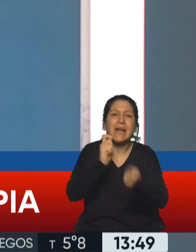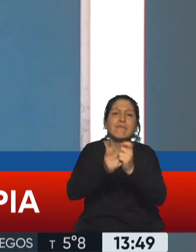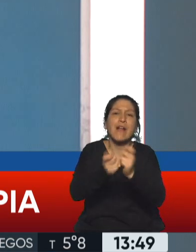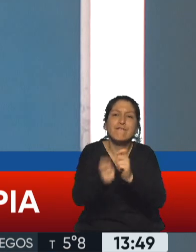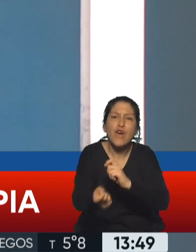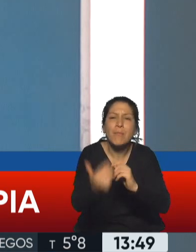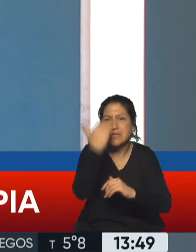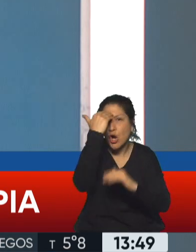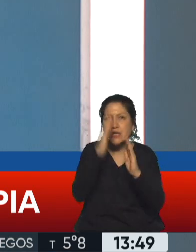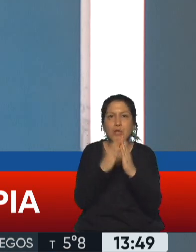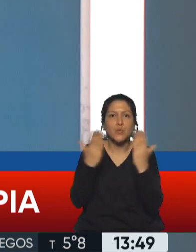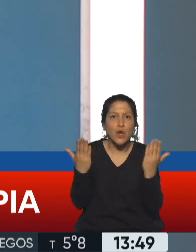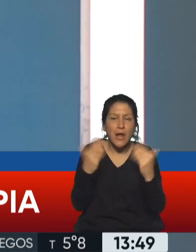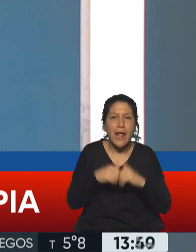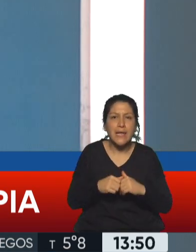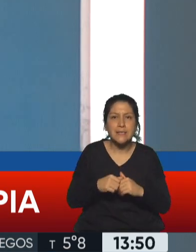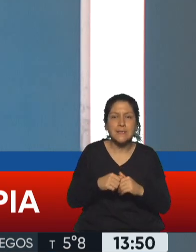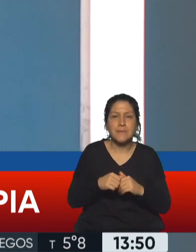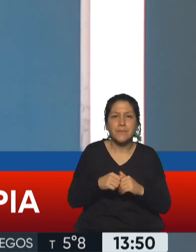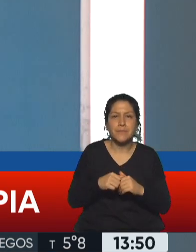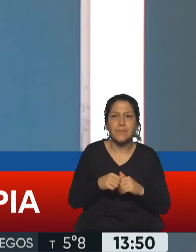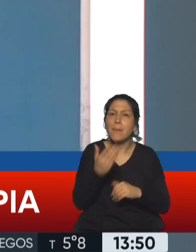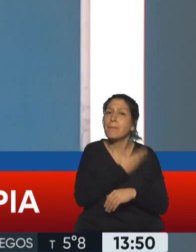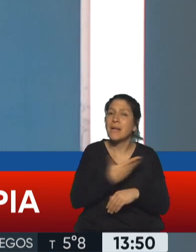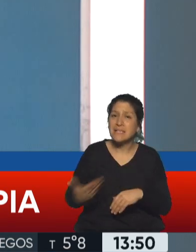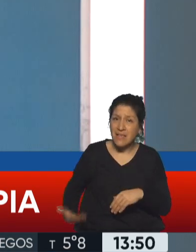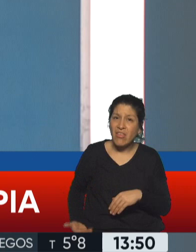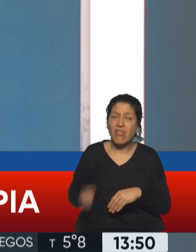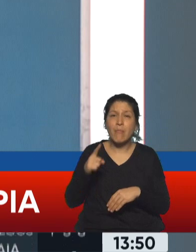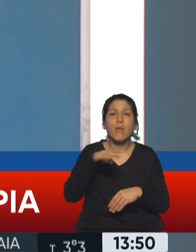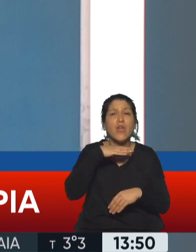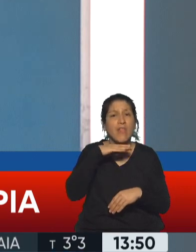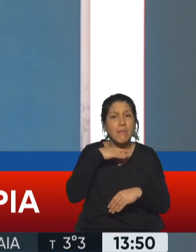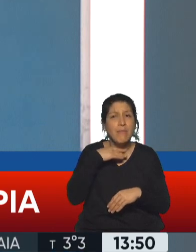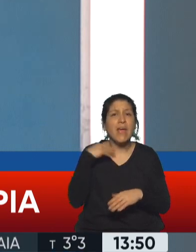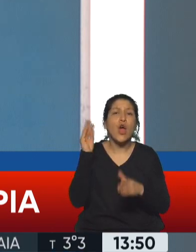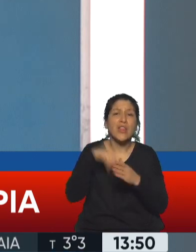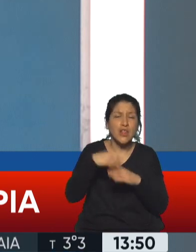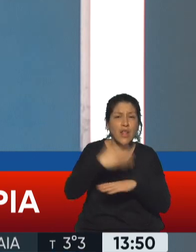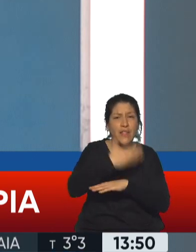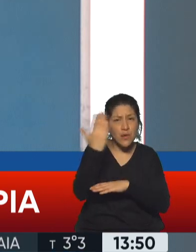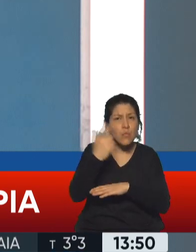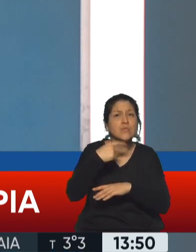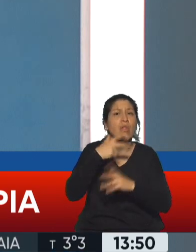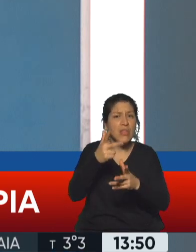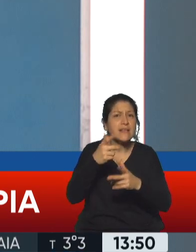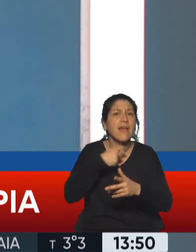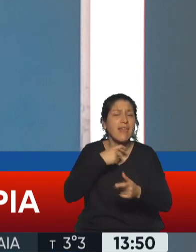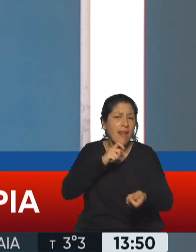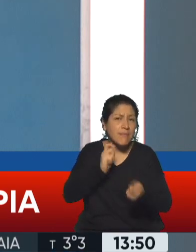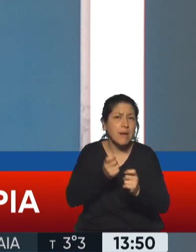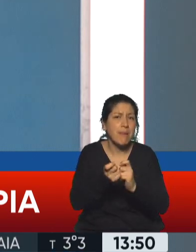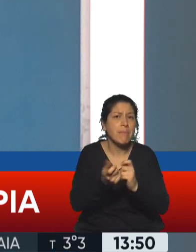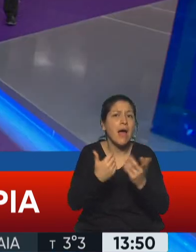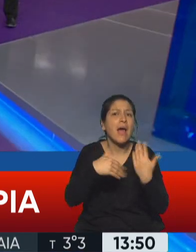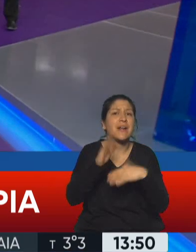reformas constitucionales, que es algo que el presidente López Obrador viene instalando en sus discursos, que quiere avanzar con reformas más